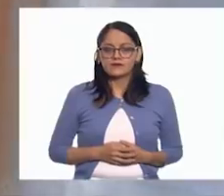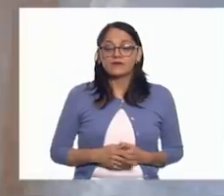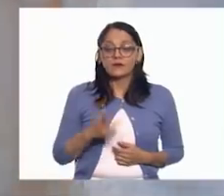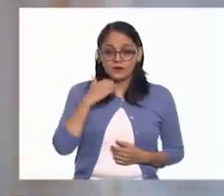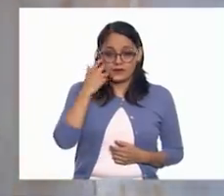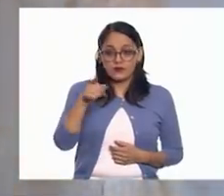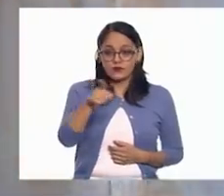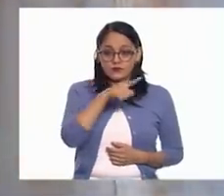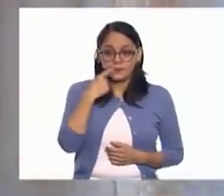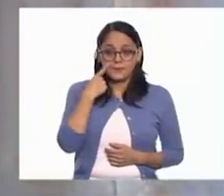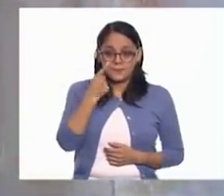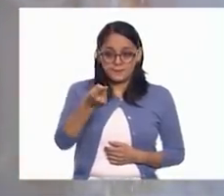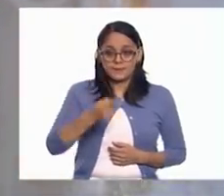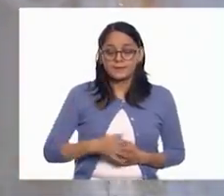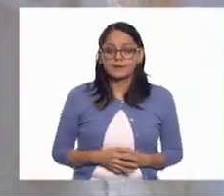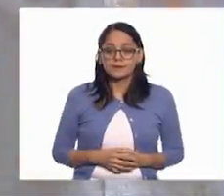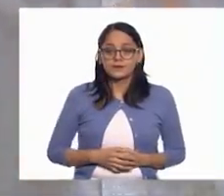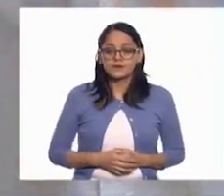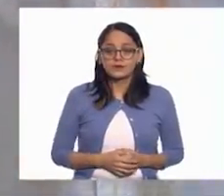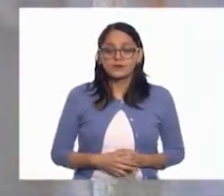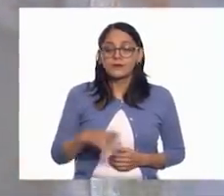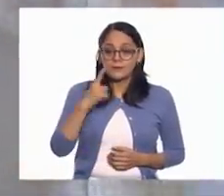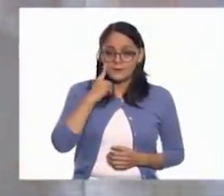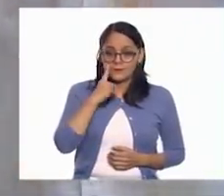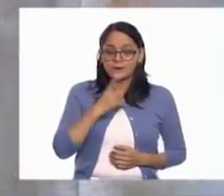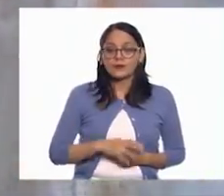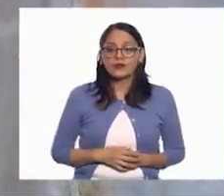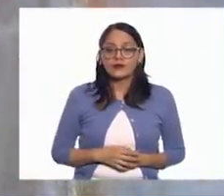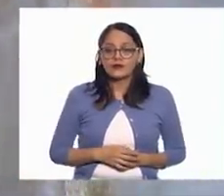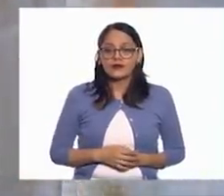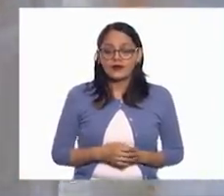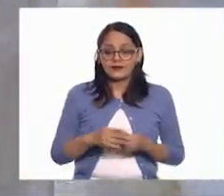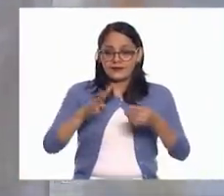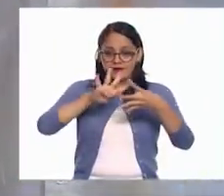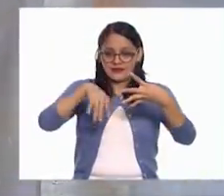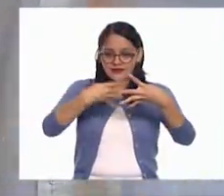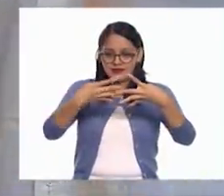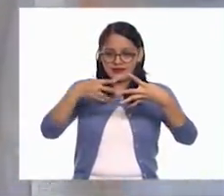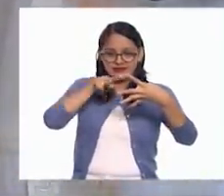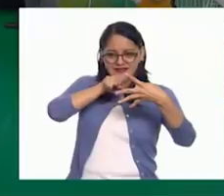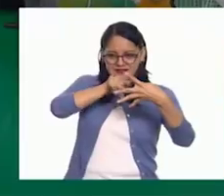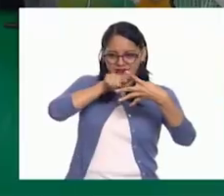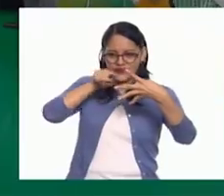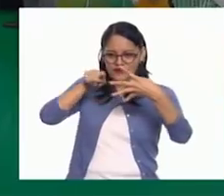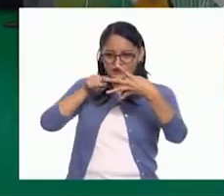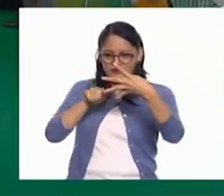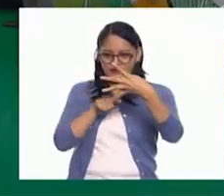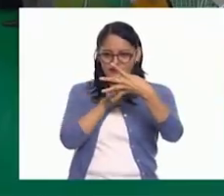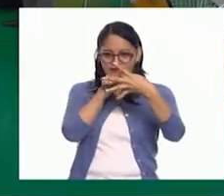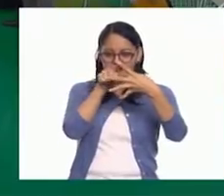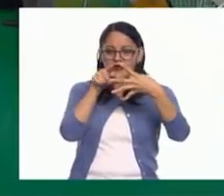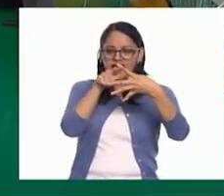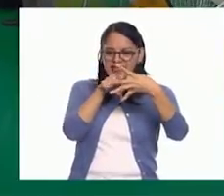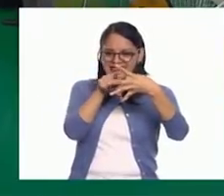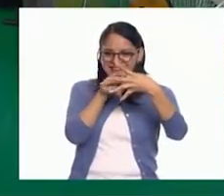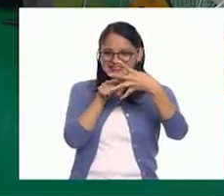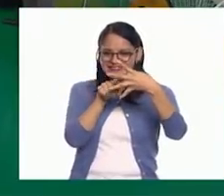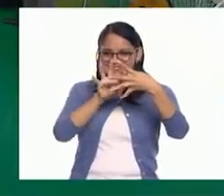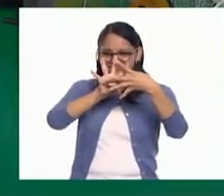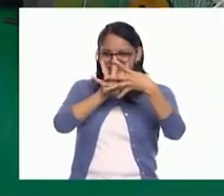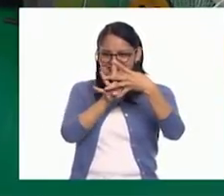quiero que noten que en medio de estos nudos hay espacios.